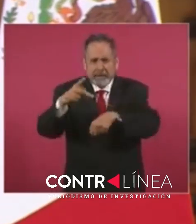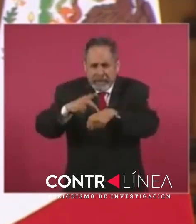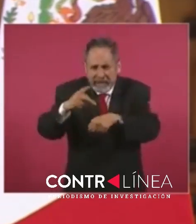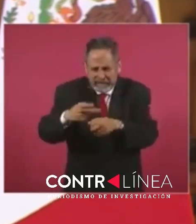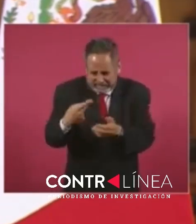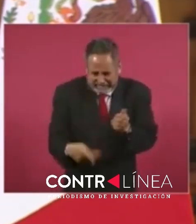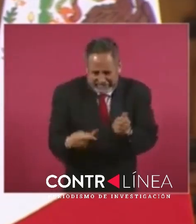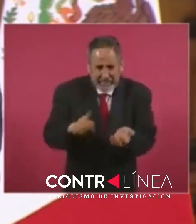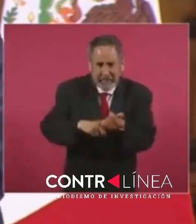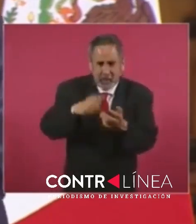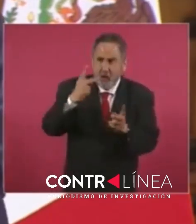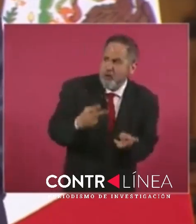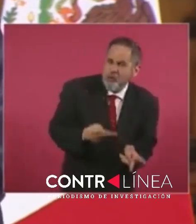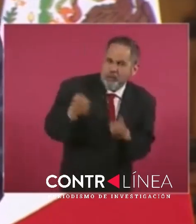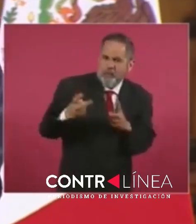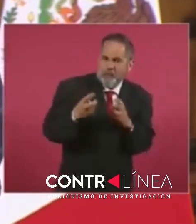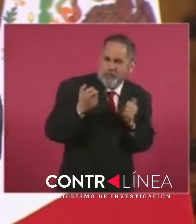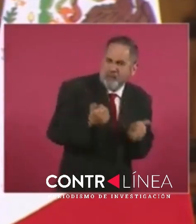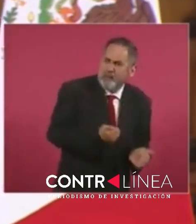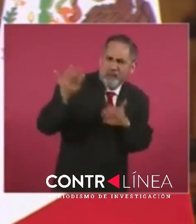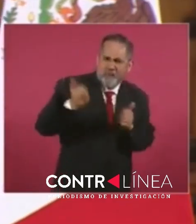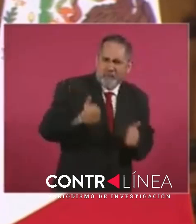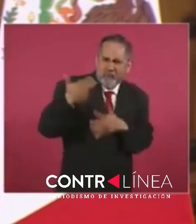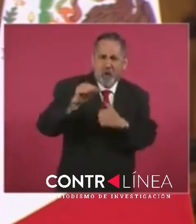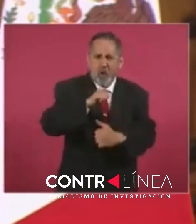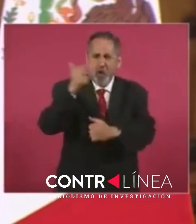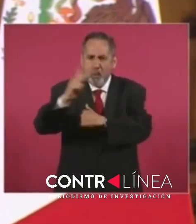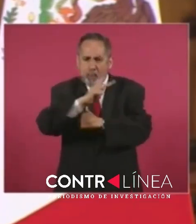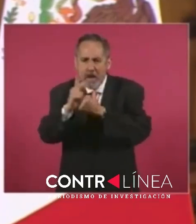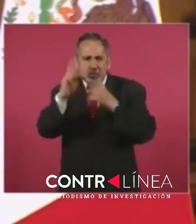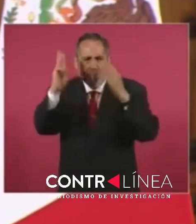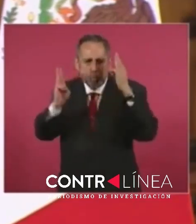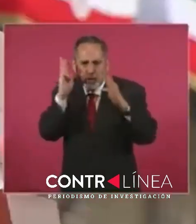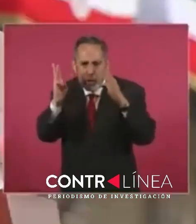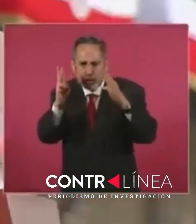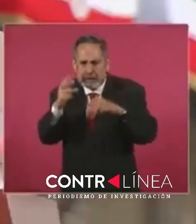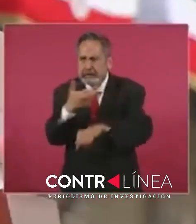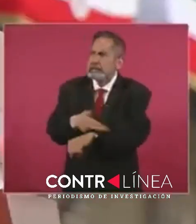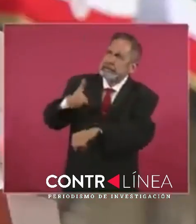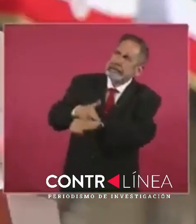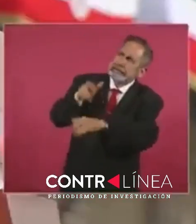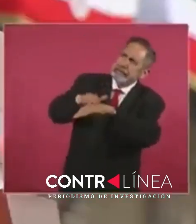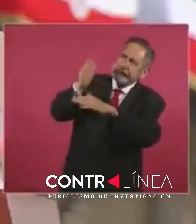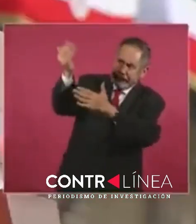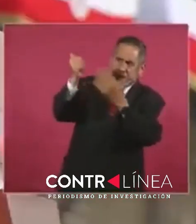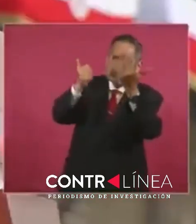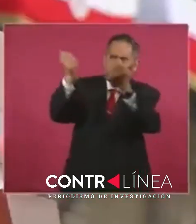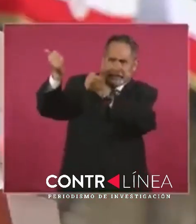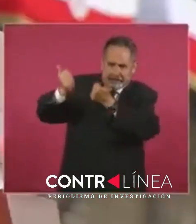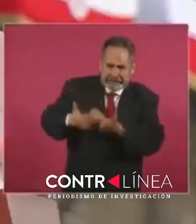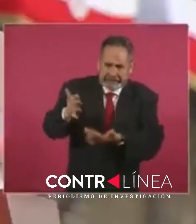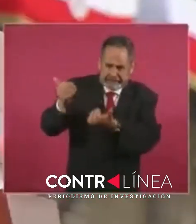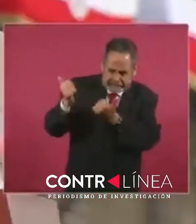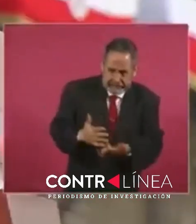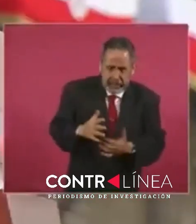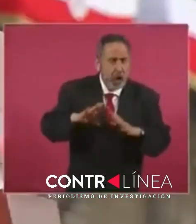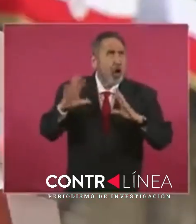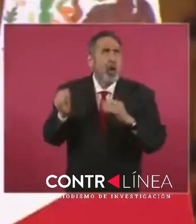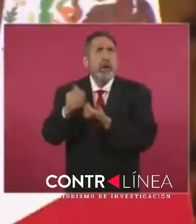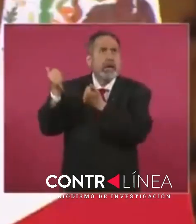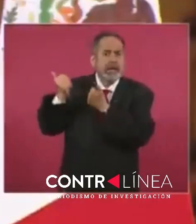que fueron sustraídos ilegalmente y permanecían en el extranjero. En total, hemos